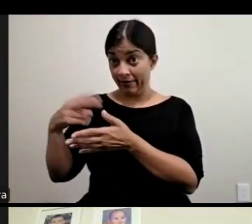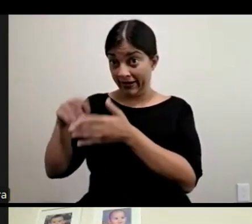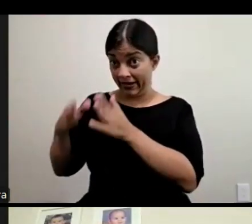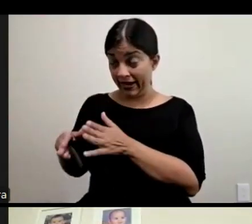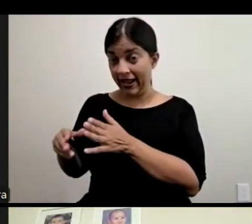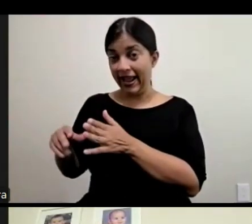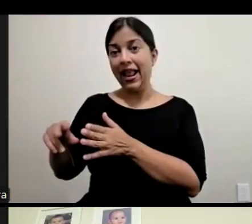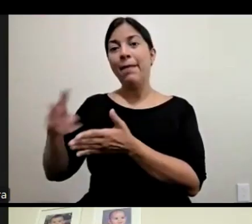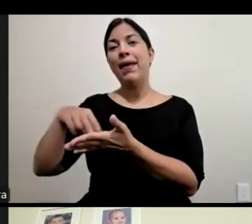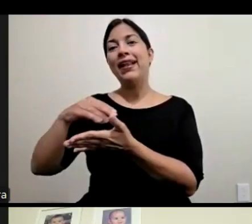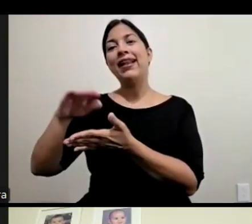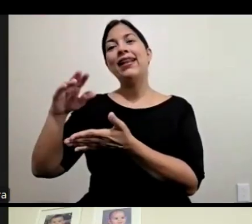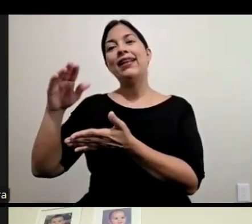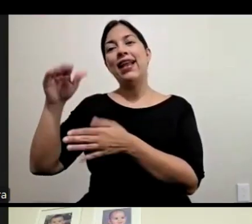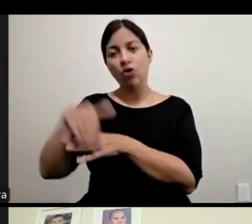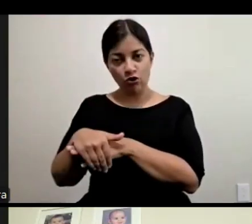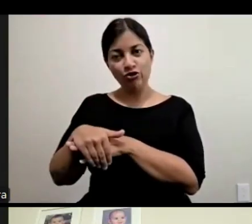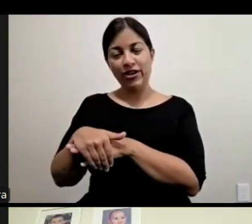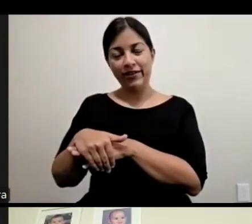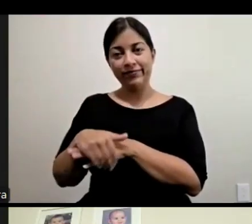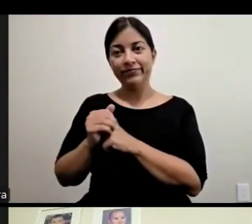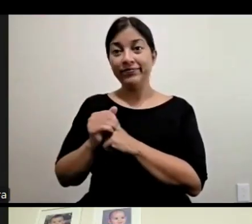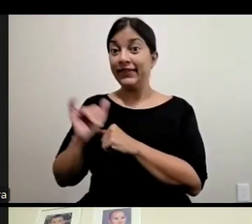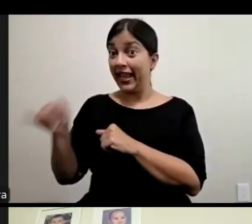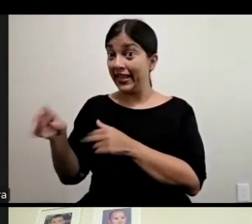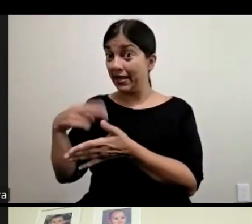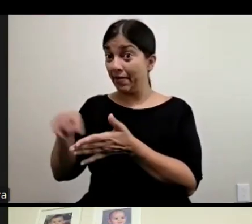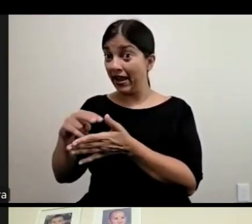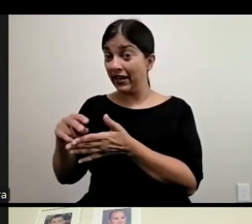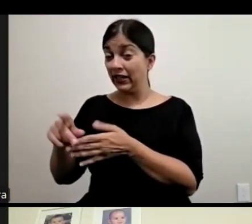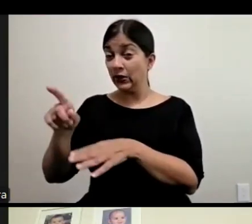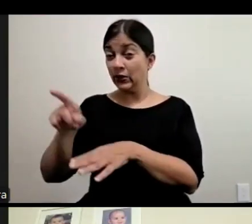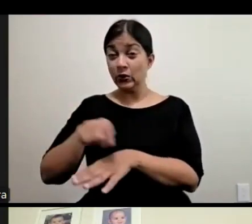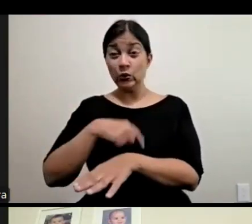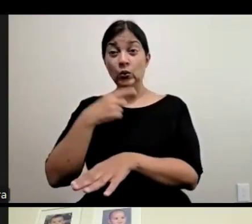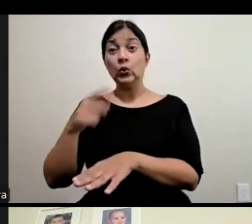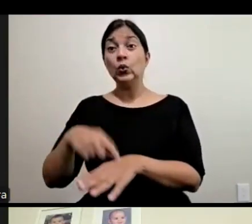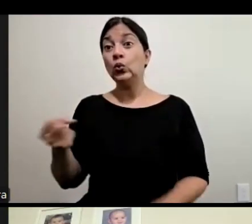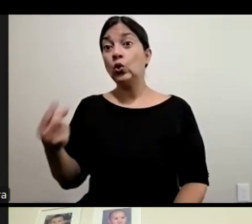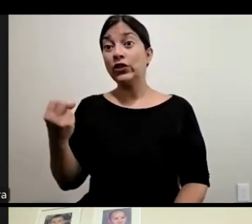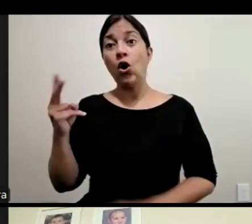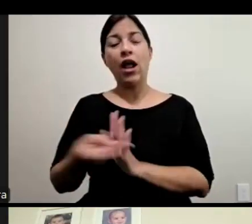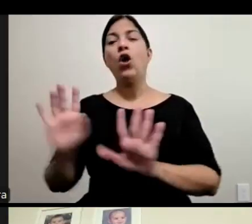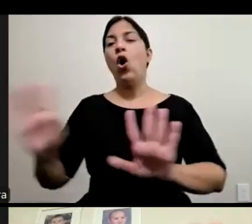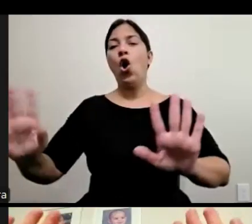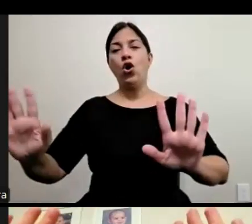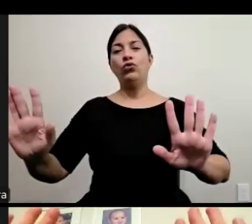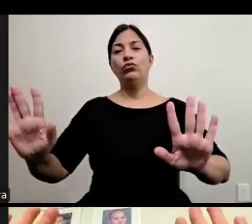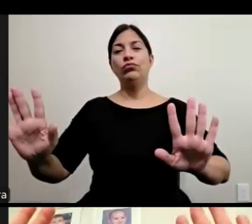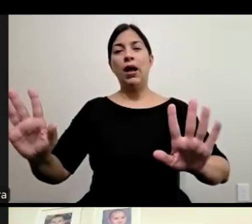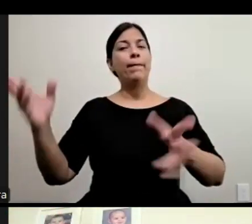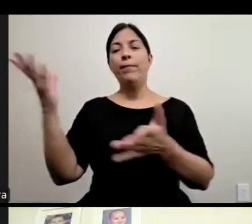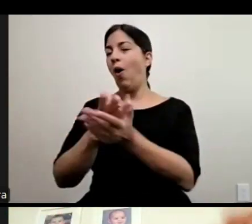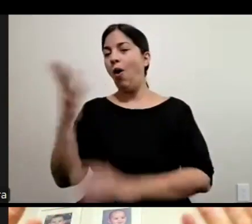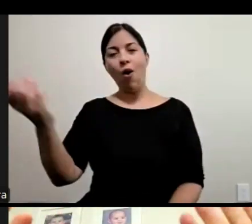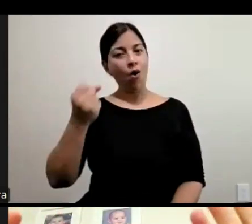noche, le ballet de la nuit. Ese baile duraba 12 horas. ¿Qué? ¿Okay? Ah, no, espérate. Páralo